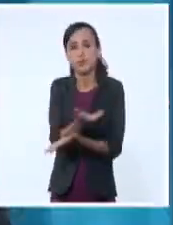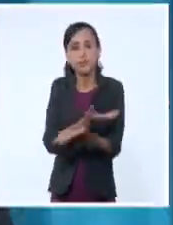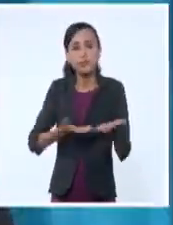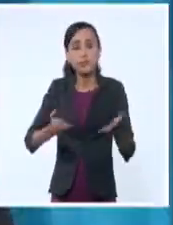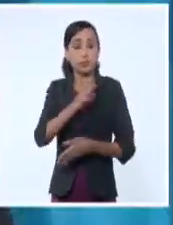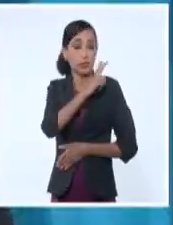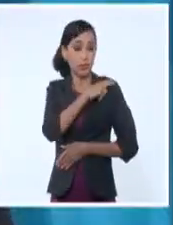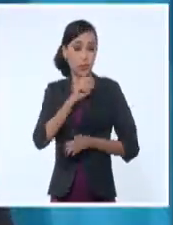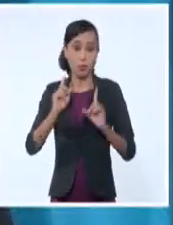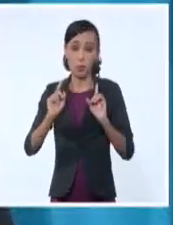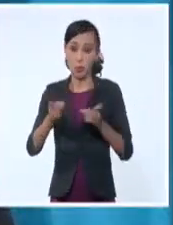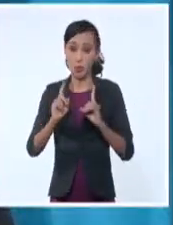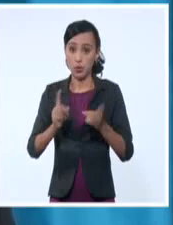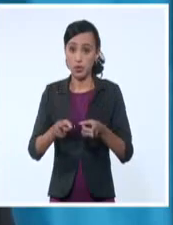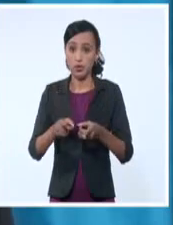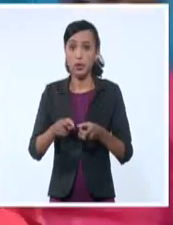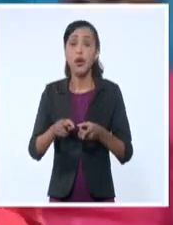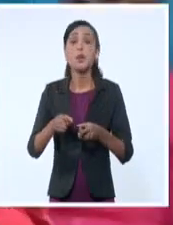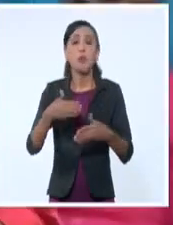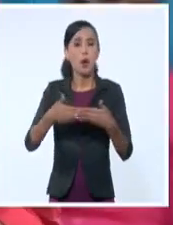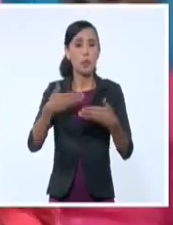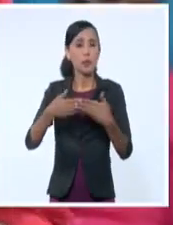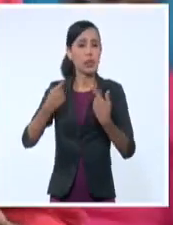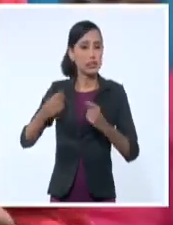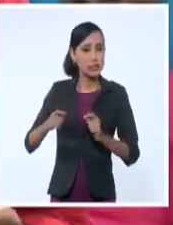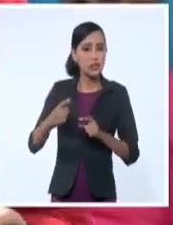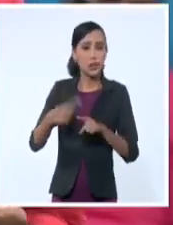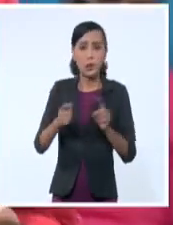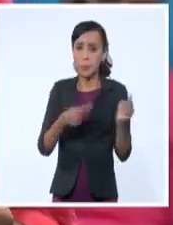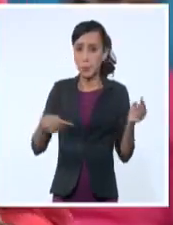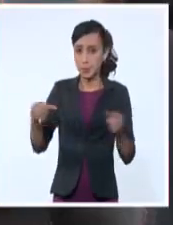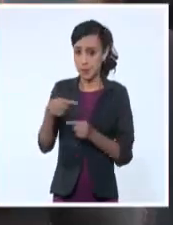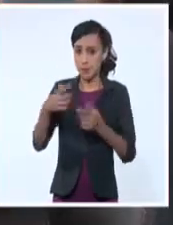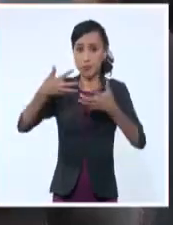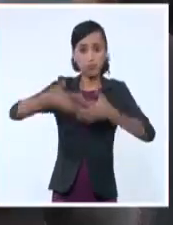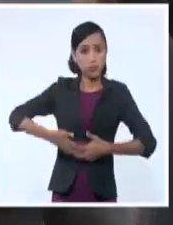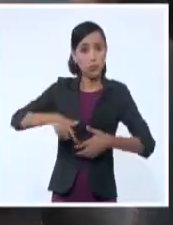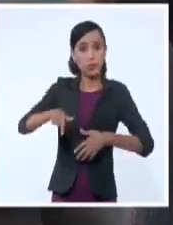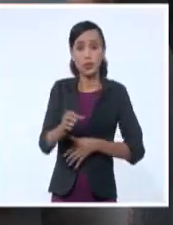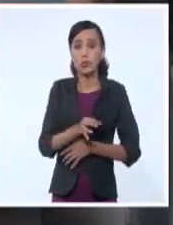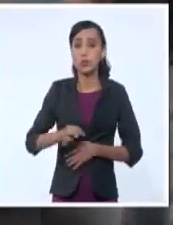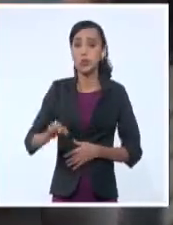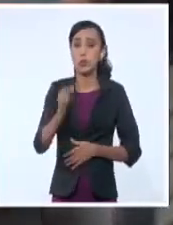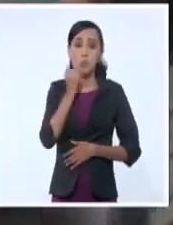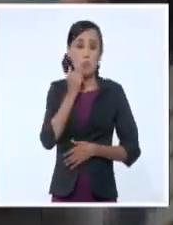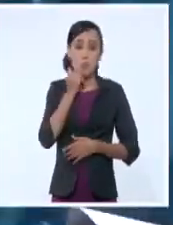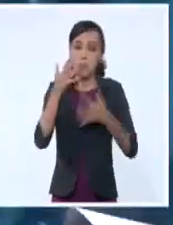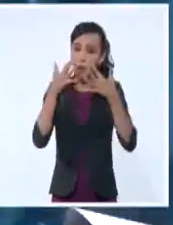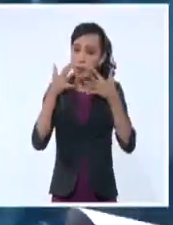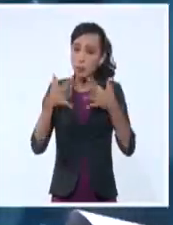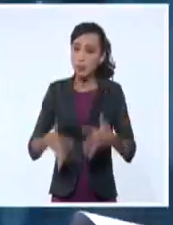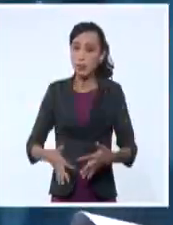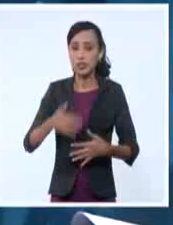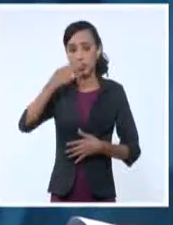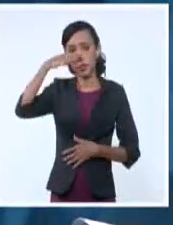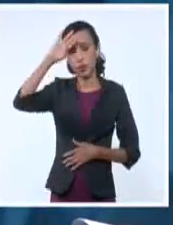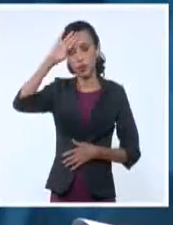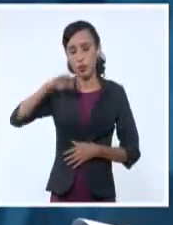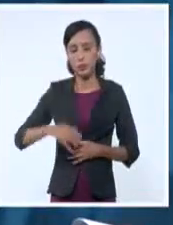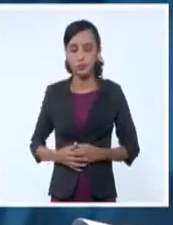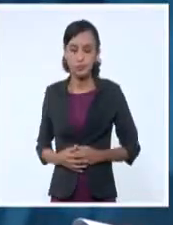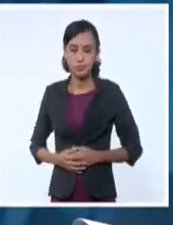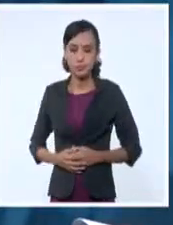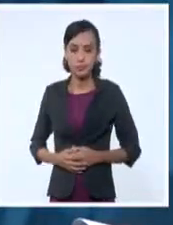política y empresarial de la Antillana de Acero, la principal industria de este municipio y una de las más importantes del país. Esa expresión